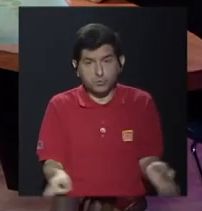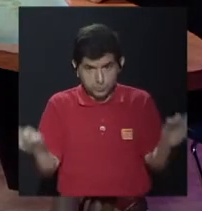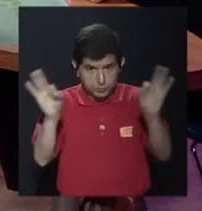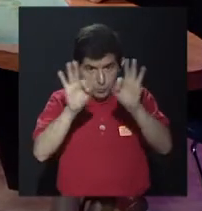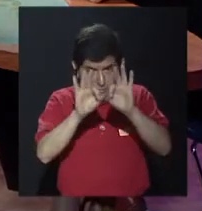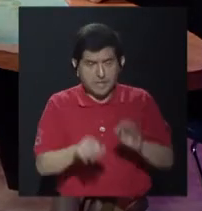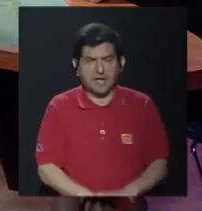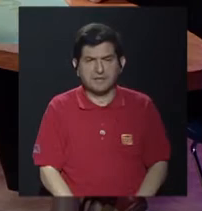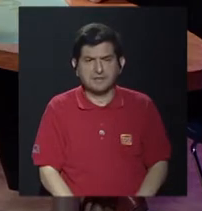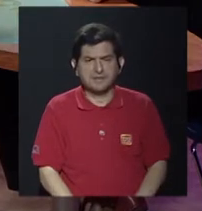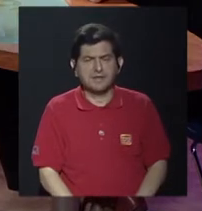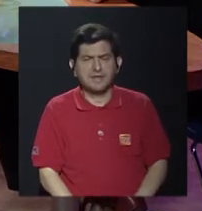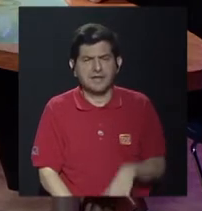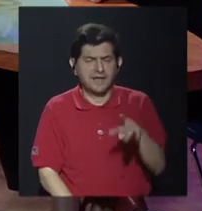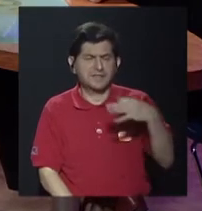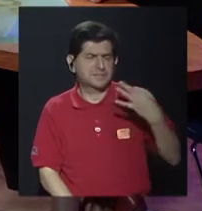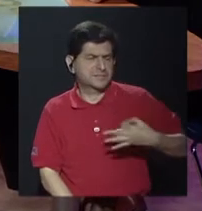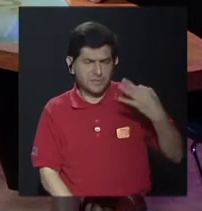como en originalidad,